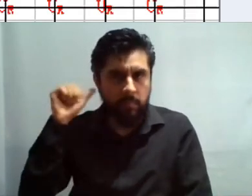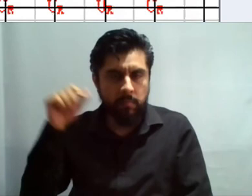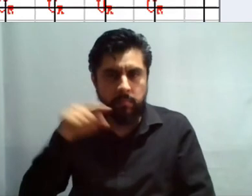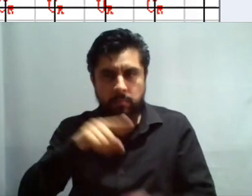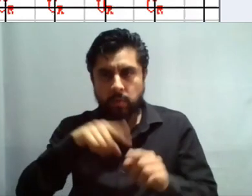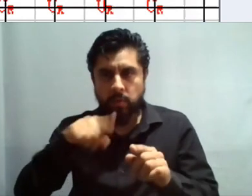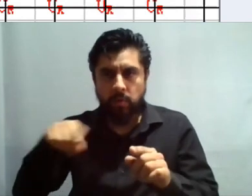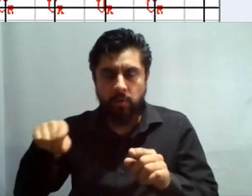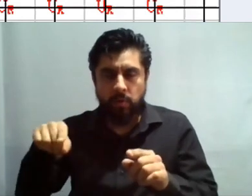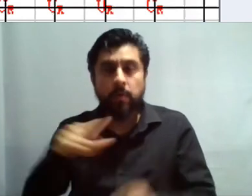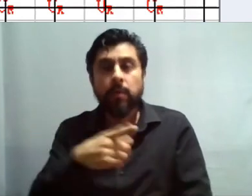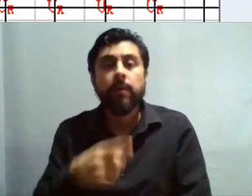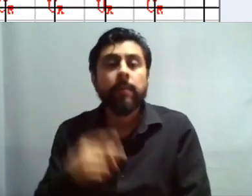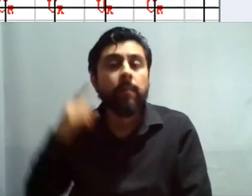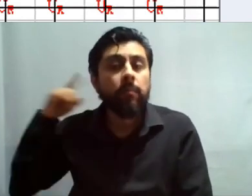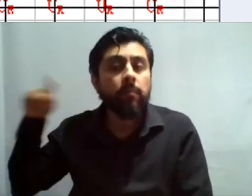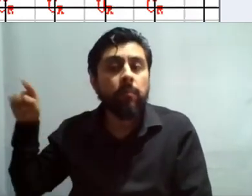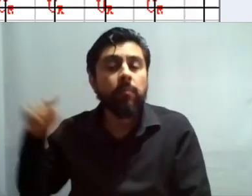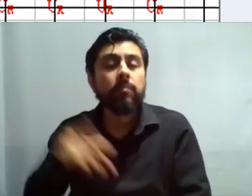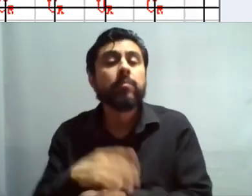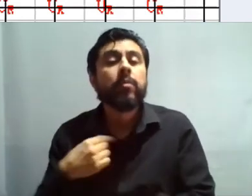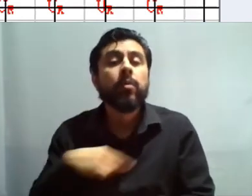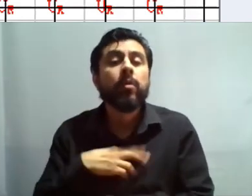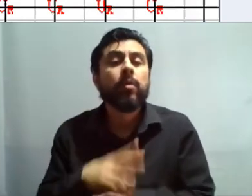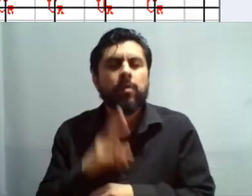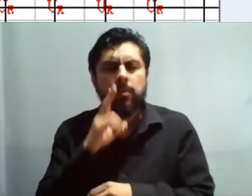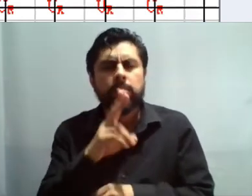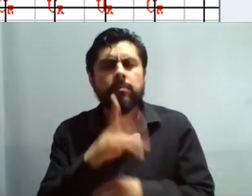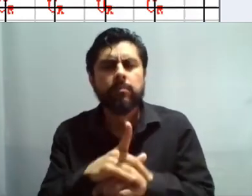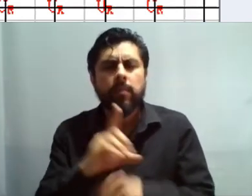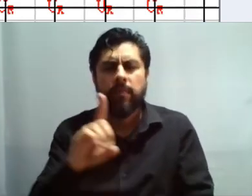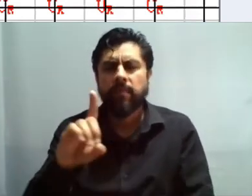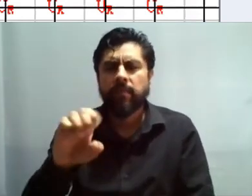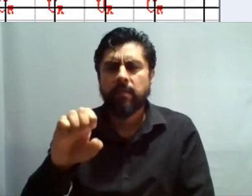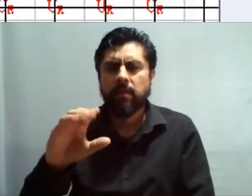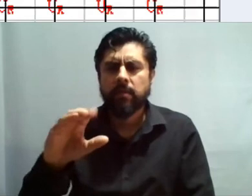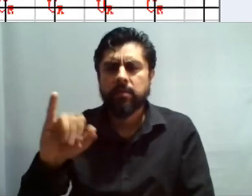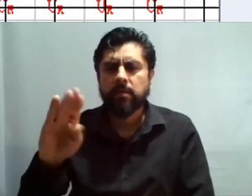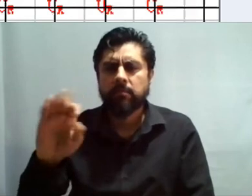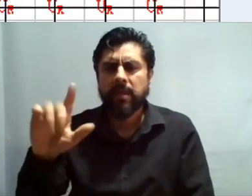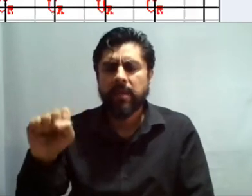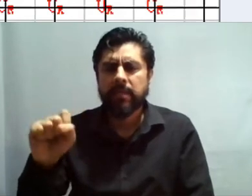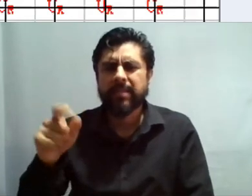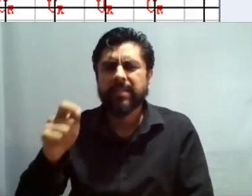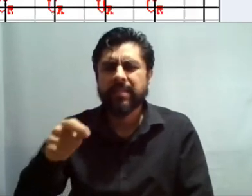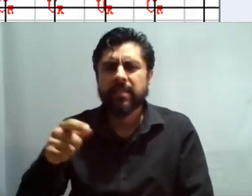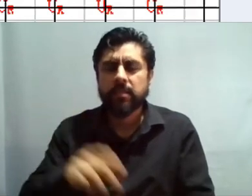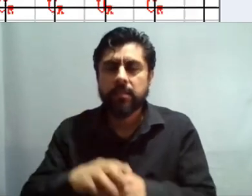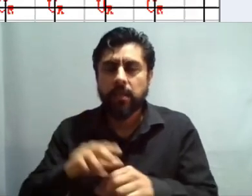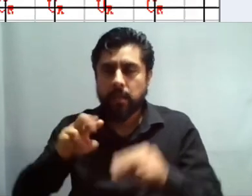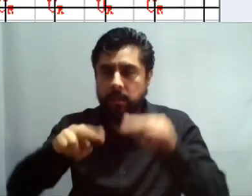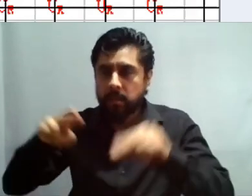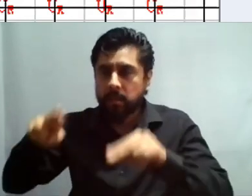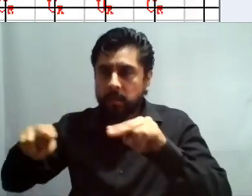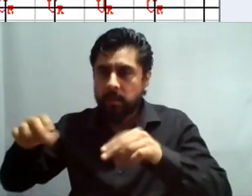más de 30 decibeles, dijimos decibeles es como la unidad de volumen, nos lleva a este daño. ¿Qué quiere decir esto?